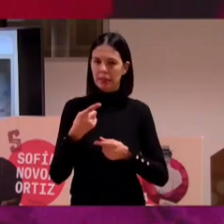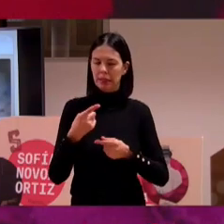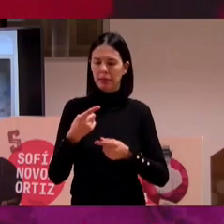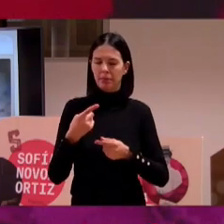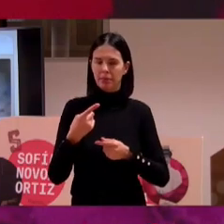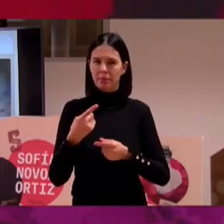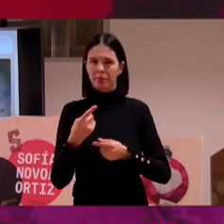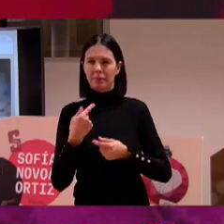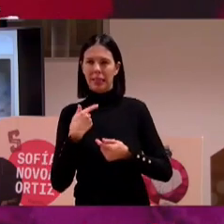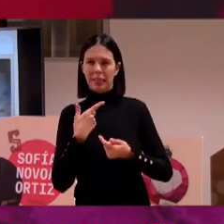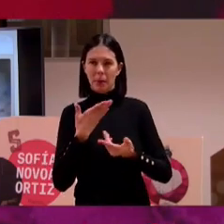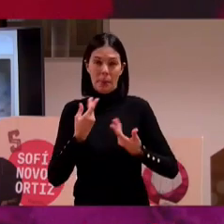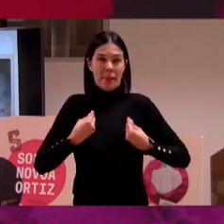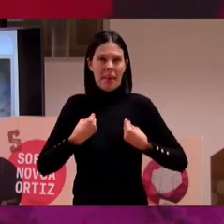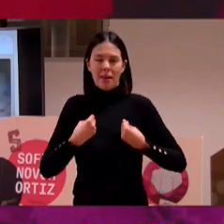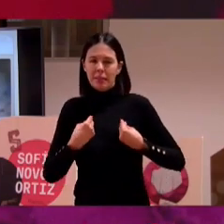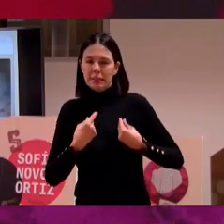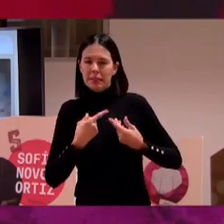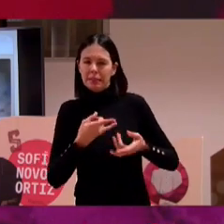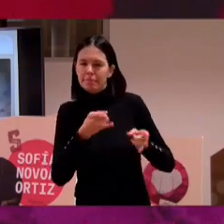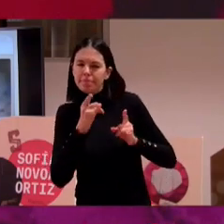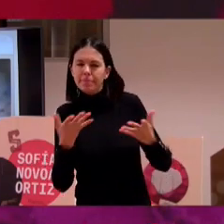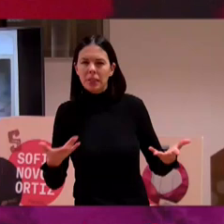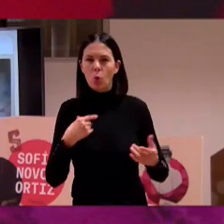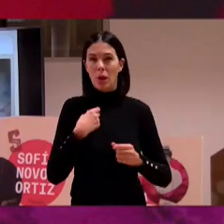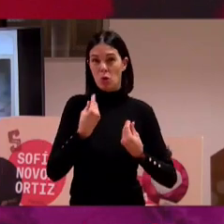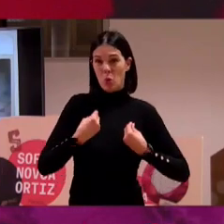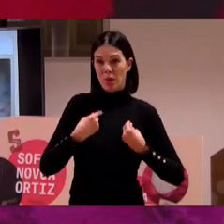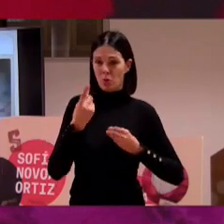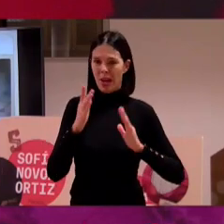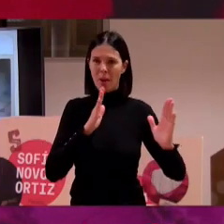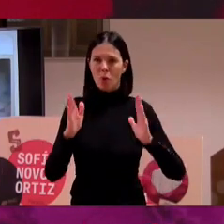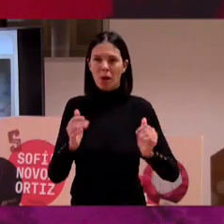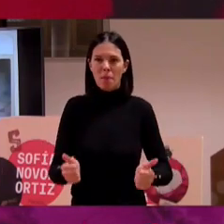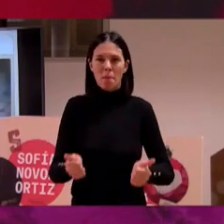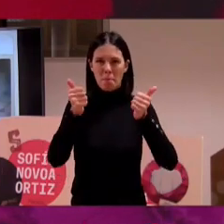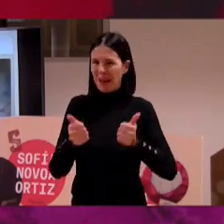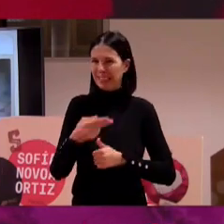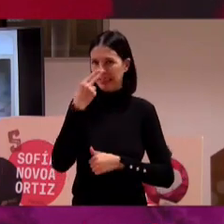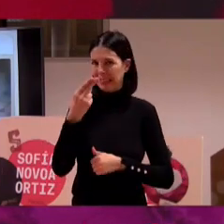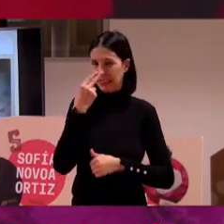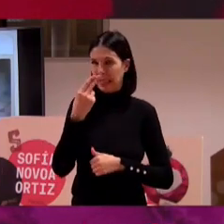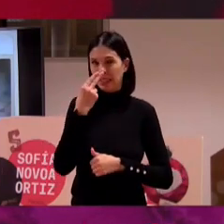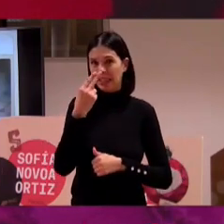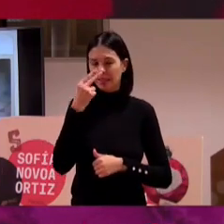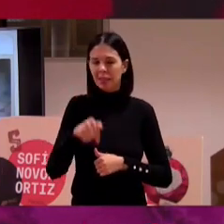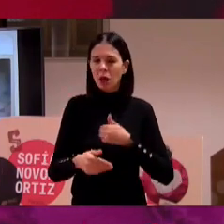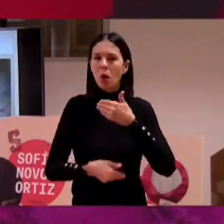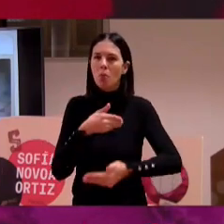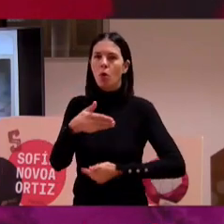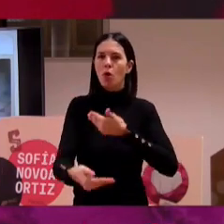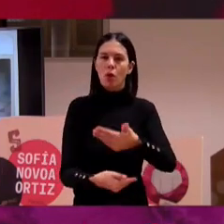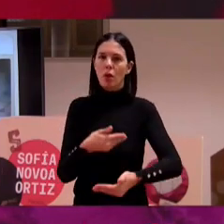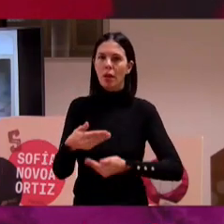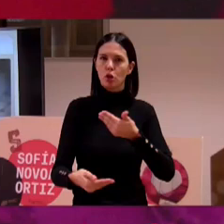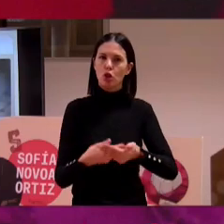estudio. Por unha parte, a súa vida transcorre ao longo dunha das etapas para min máis interesantes deste proceso evolutivo que